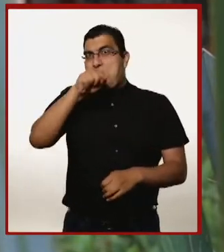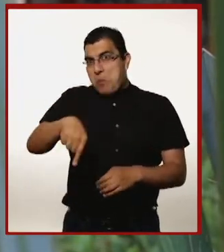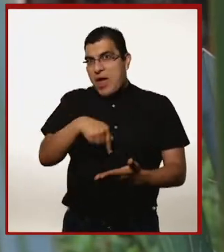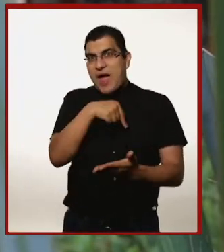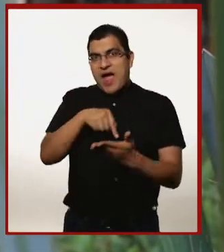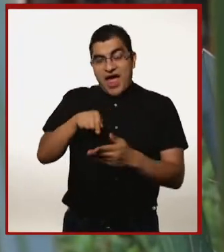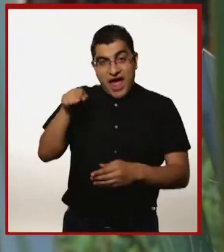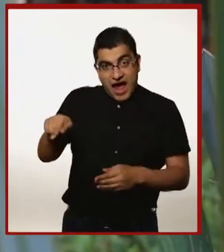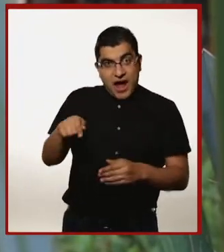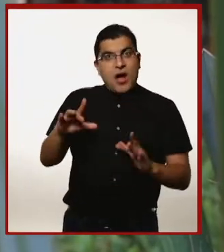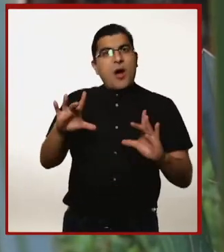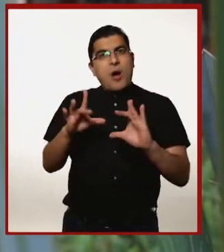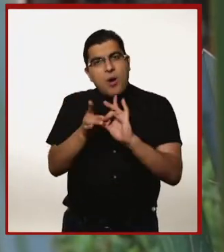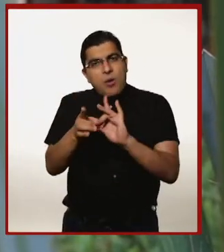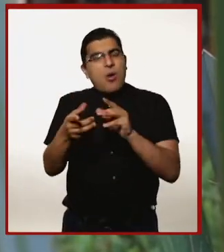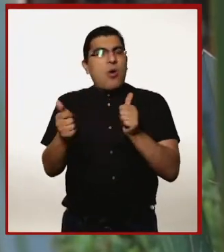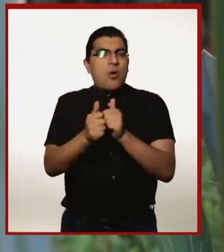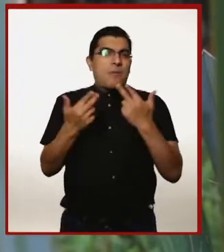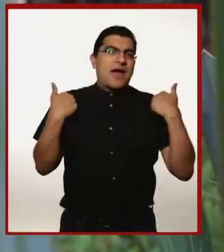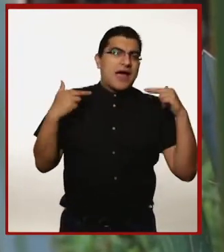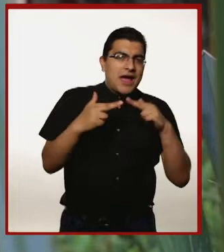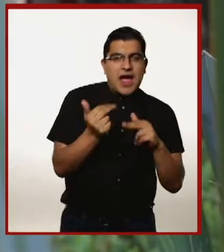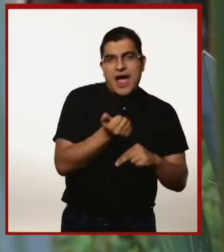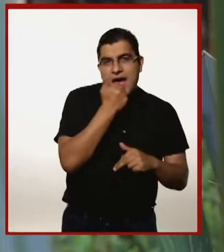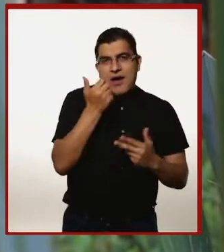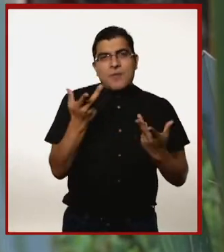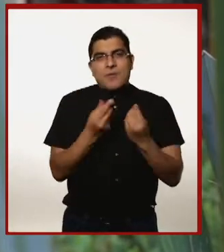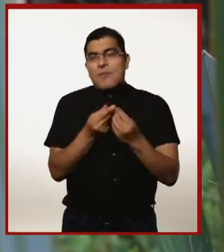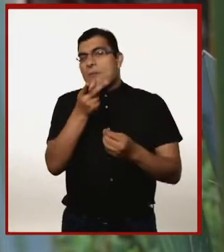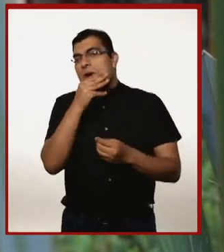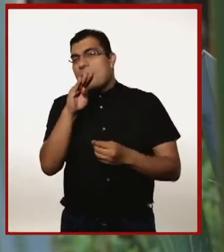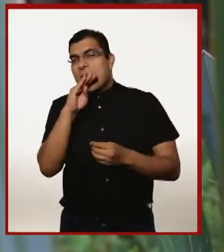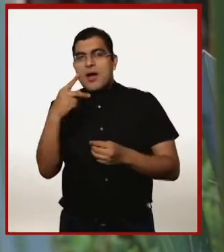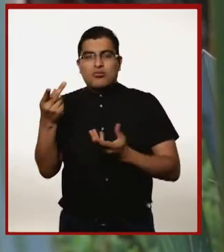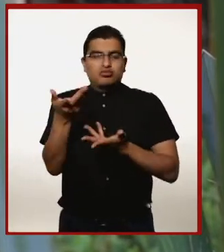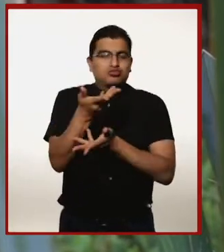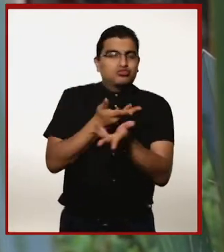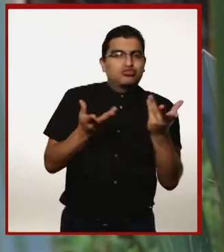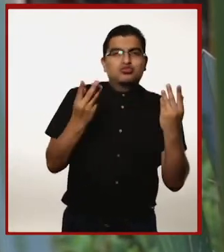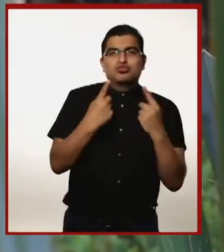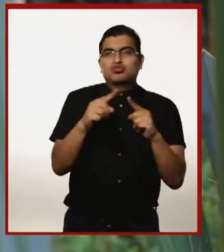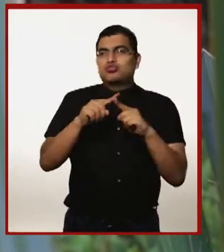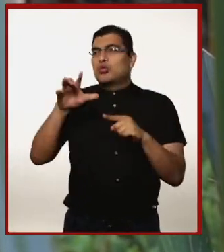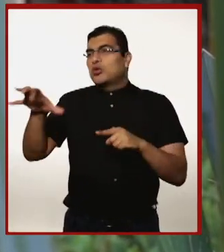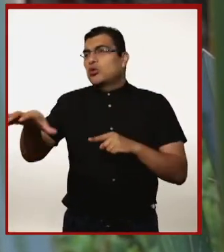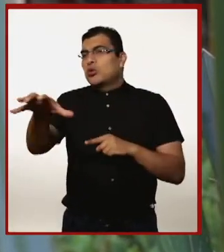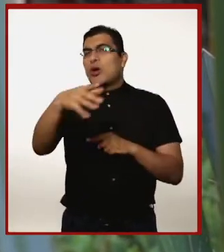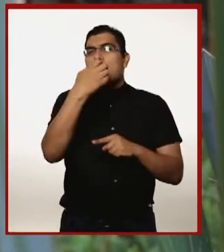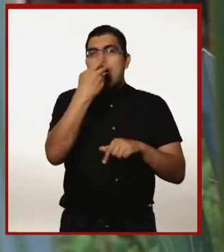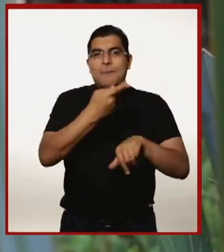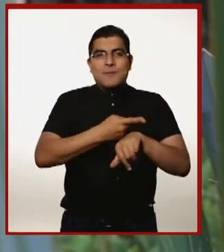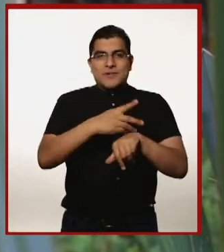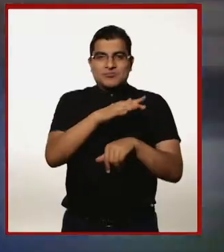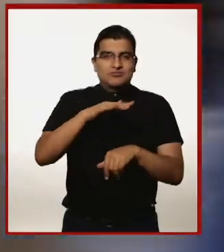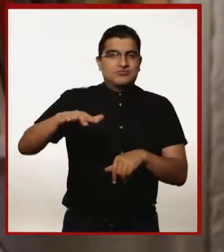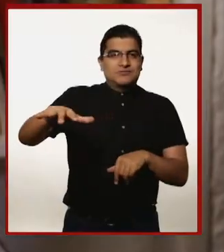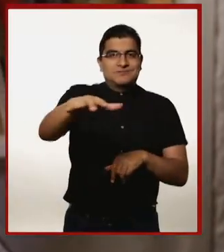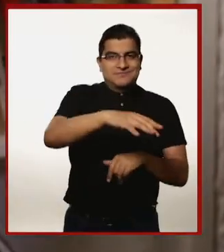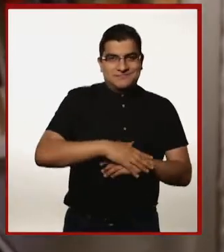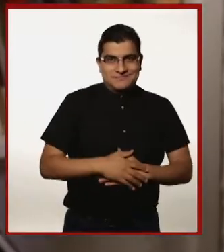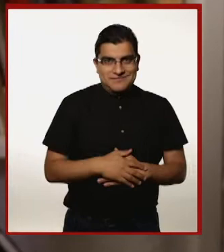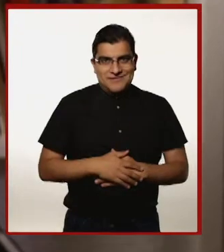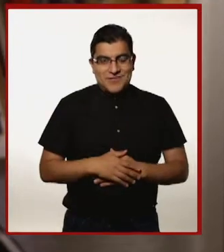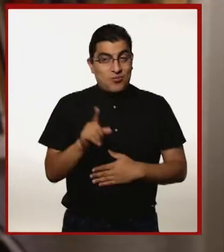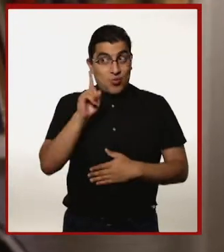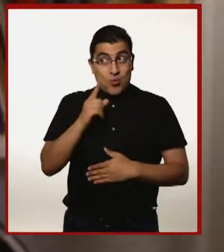mantiene comunicación constante con los docentes, estudiantes, madres y padres de familia de muchos planteles de bachillerato.